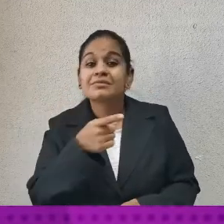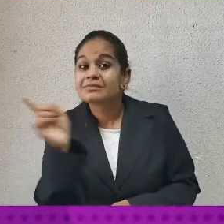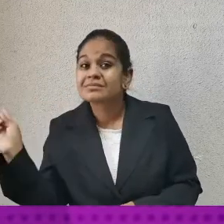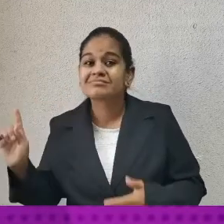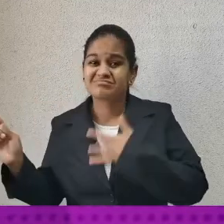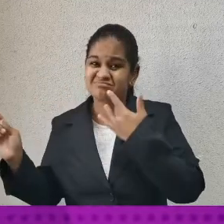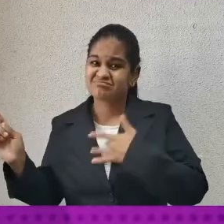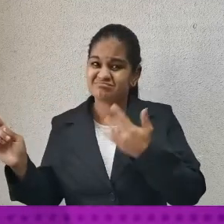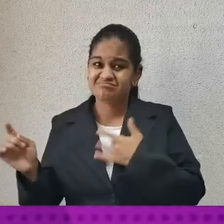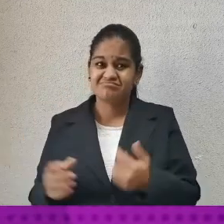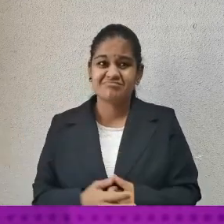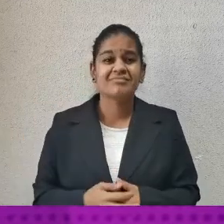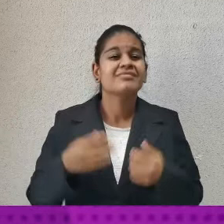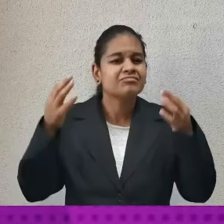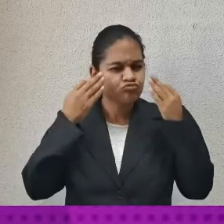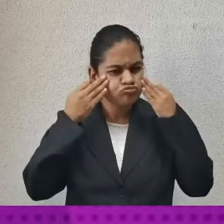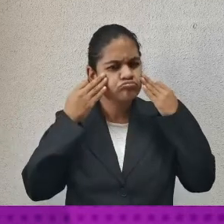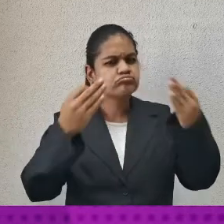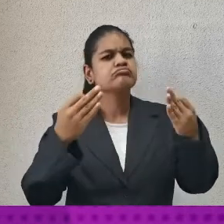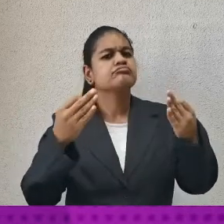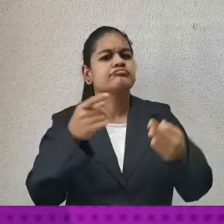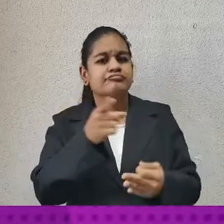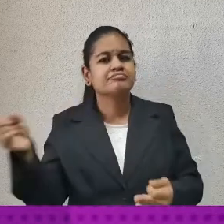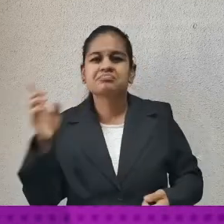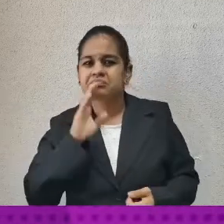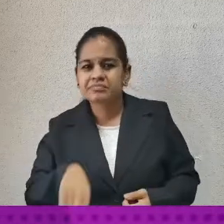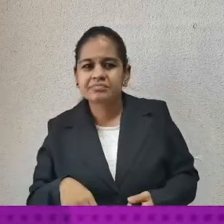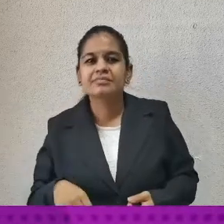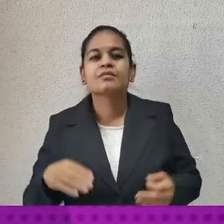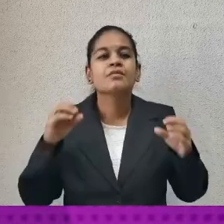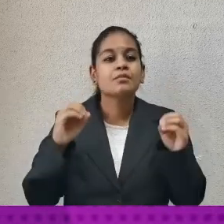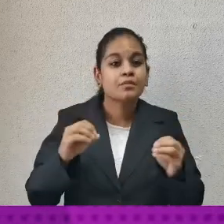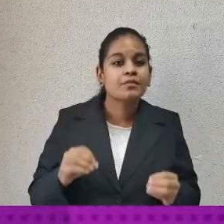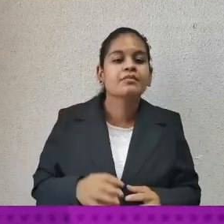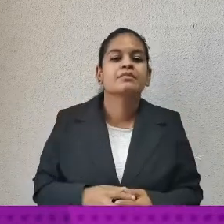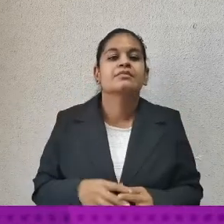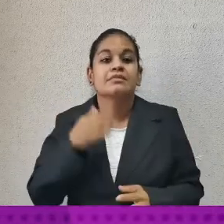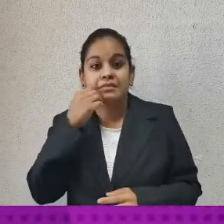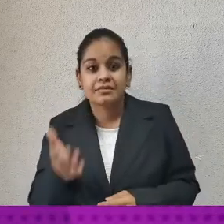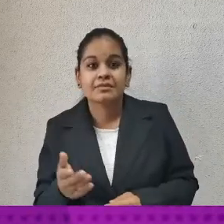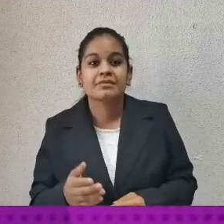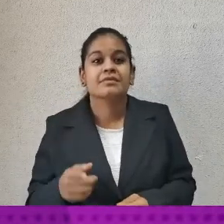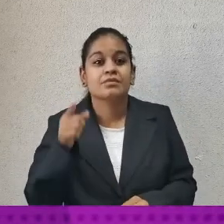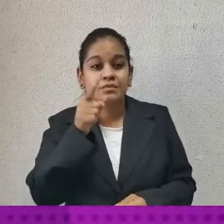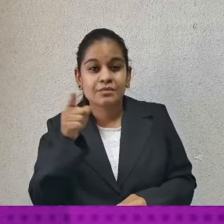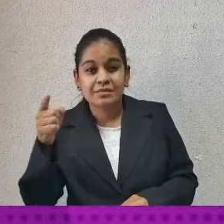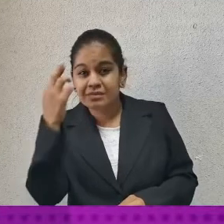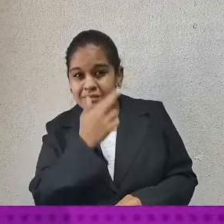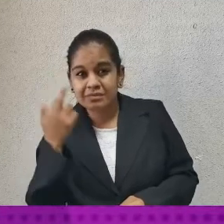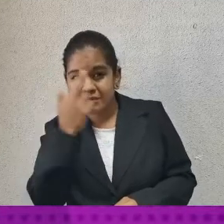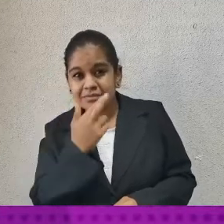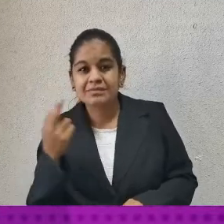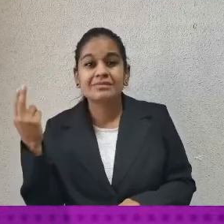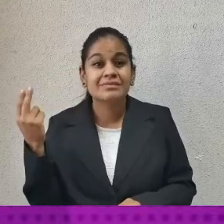alguien tiene la intención de poder y de solicitar la revocación de un acto realizado por la autoridad electoral, no